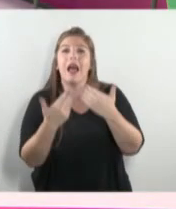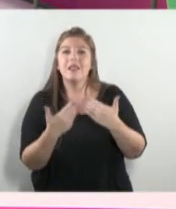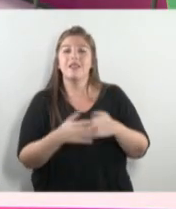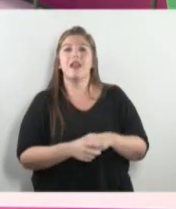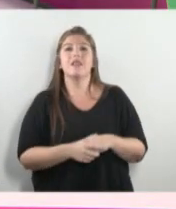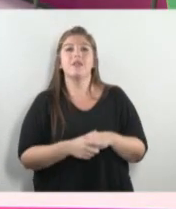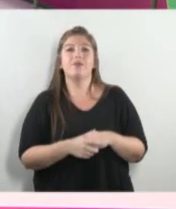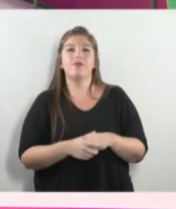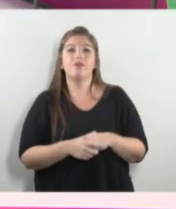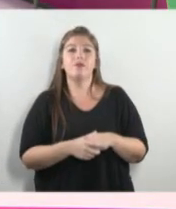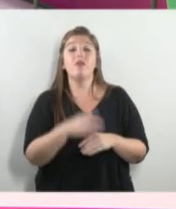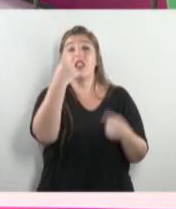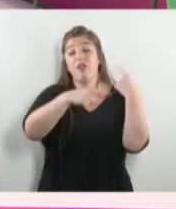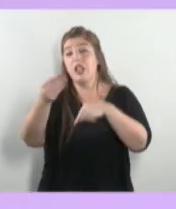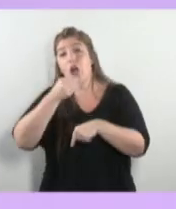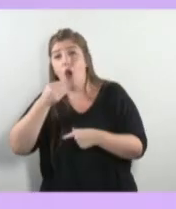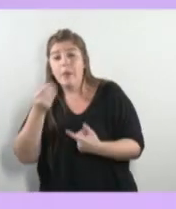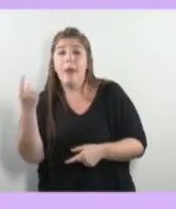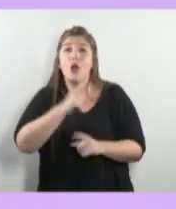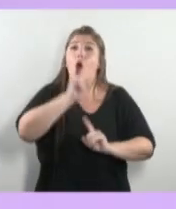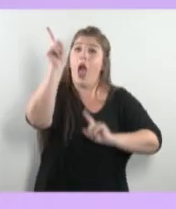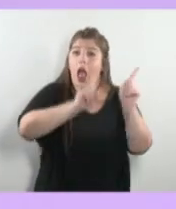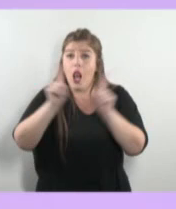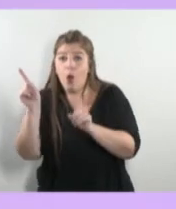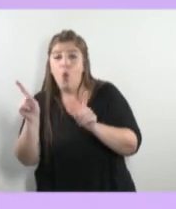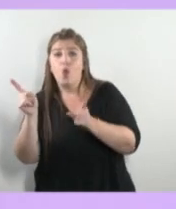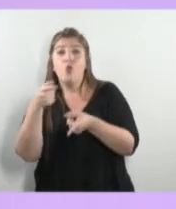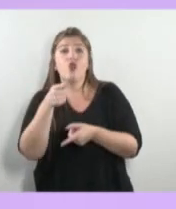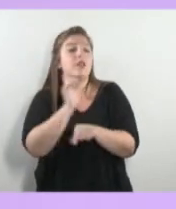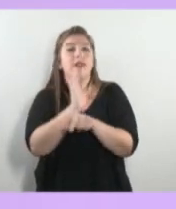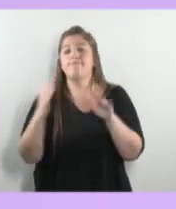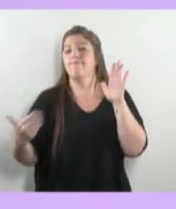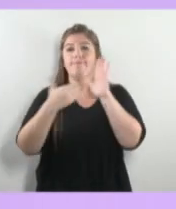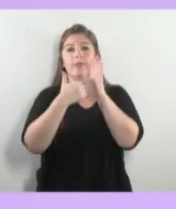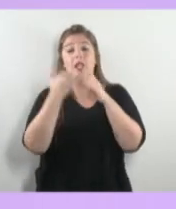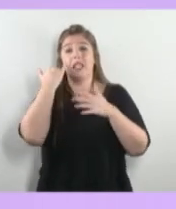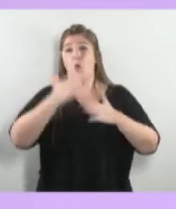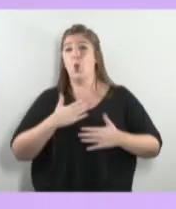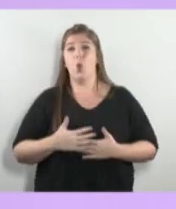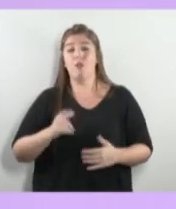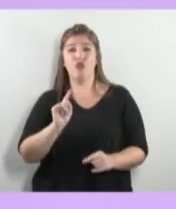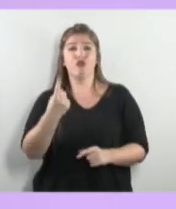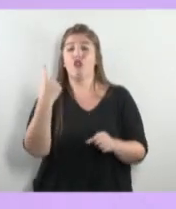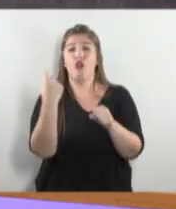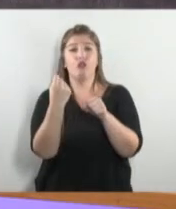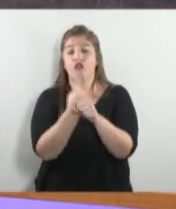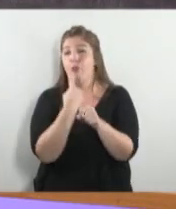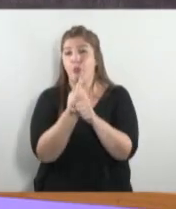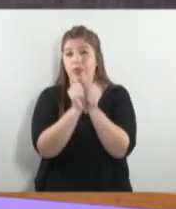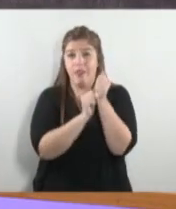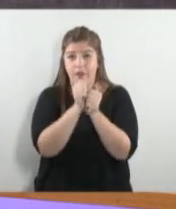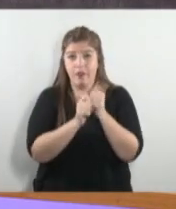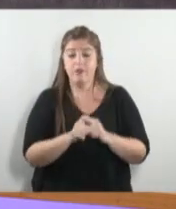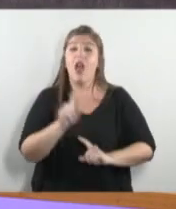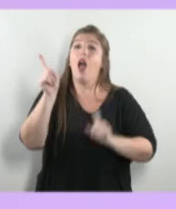de la combinación de distintos alimentos, pero hay algunos que que son esenciales y que no hay posibilidad. Hay algunas de origen